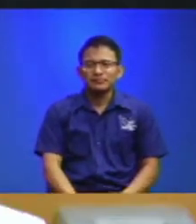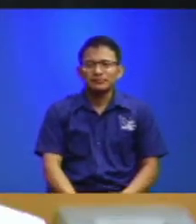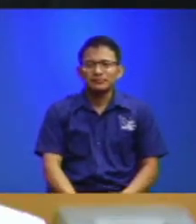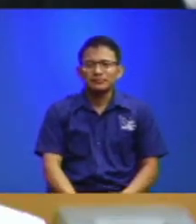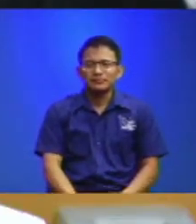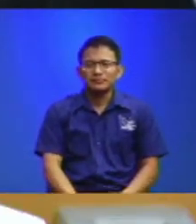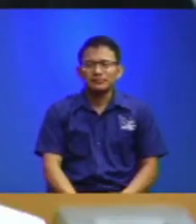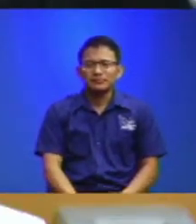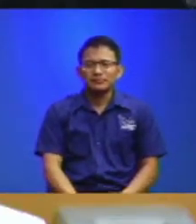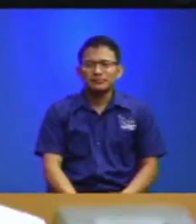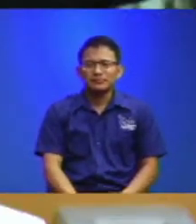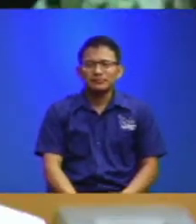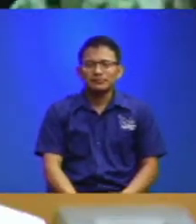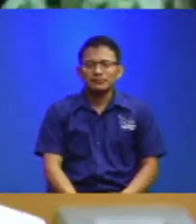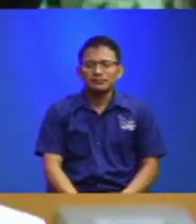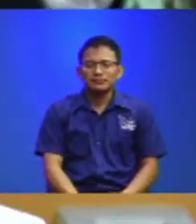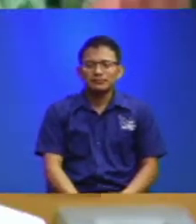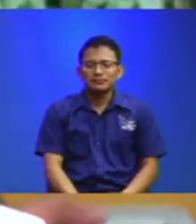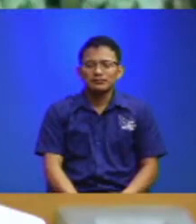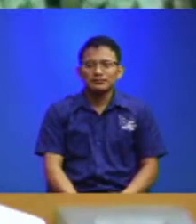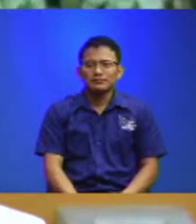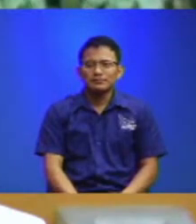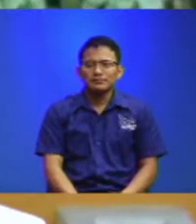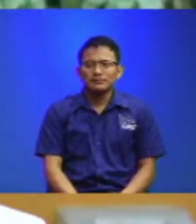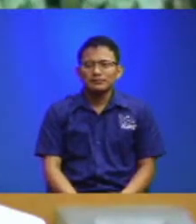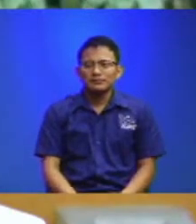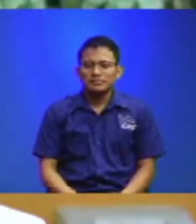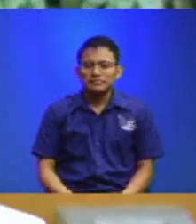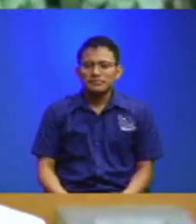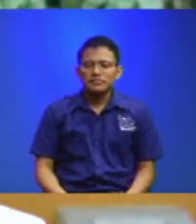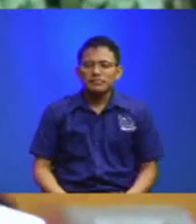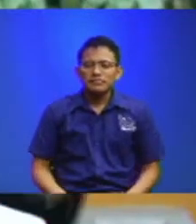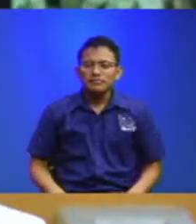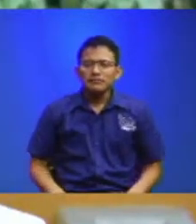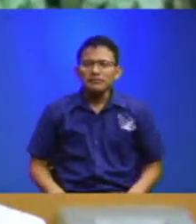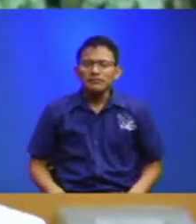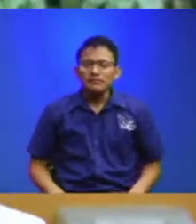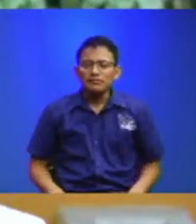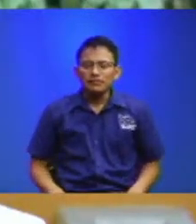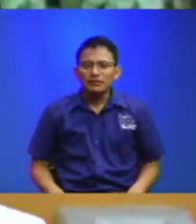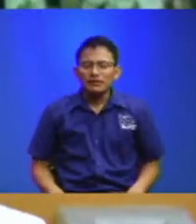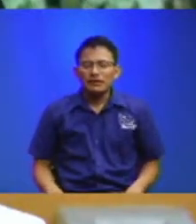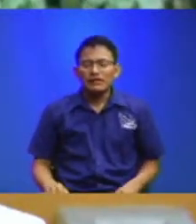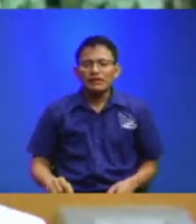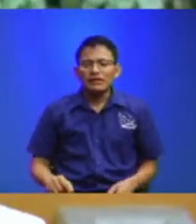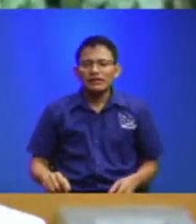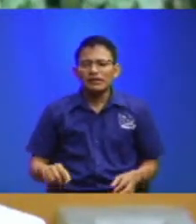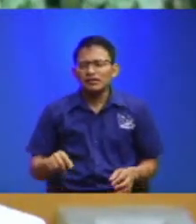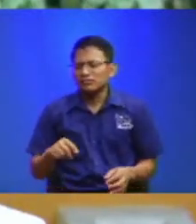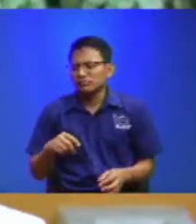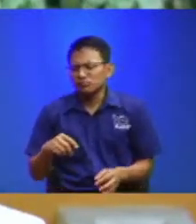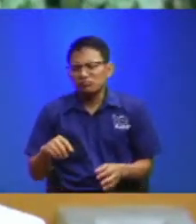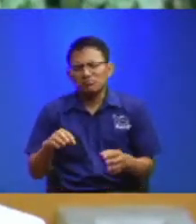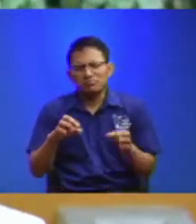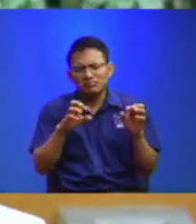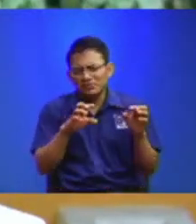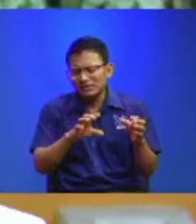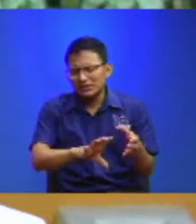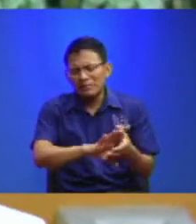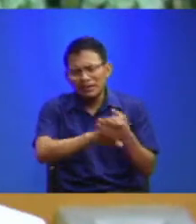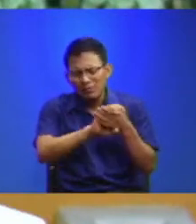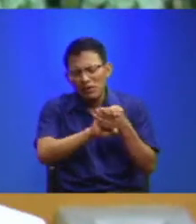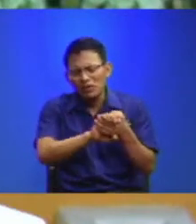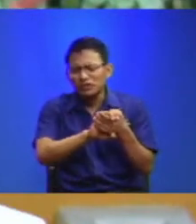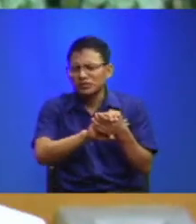su misión, para la cual Dios le envió a esta tierra, por un matrimonio por conveniencia.